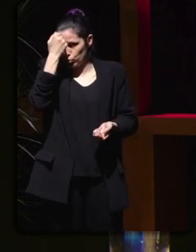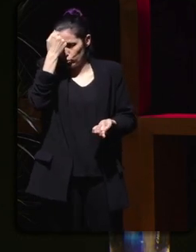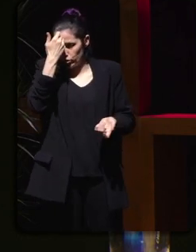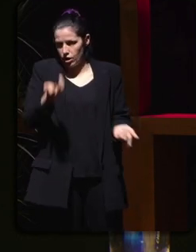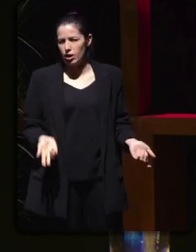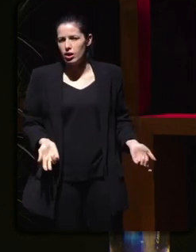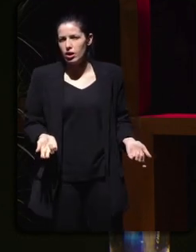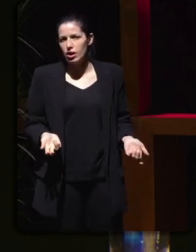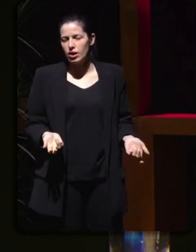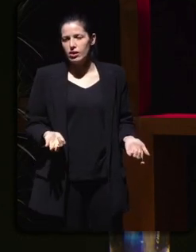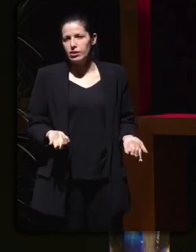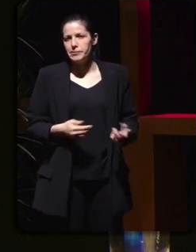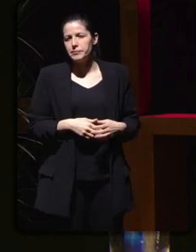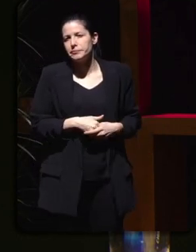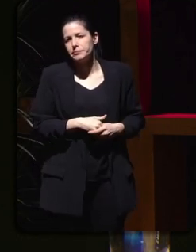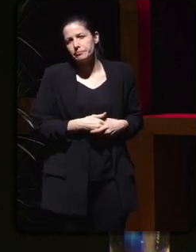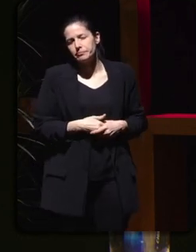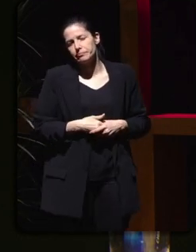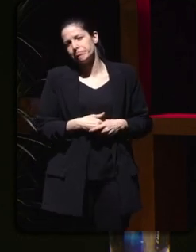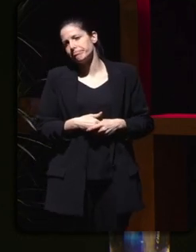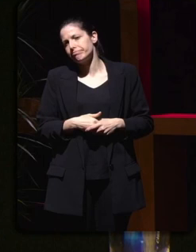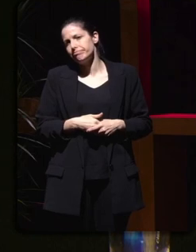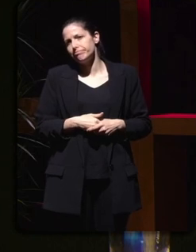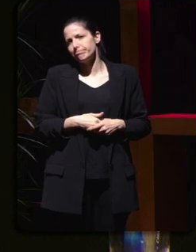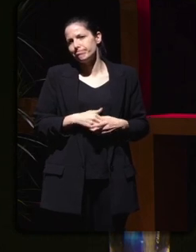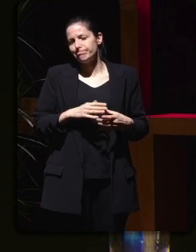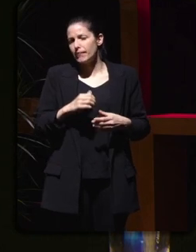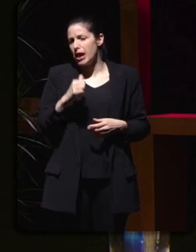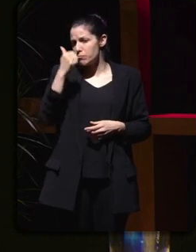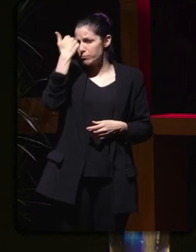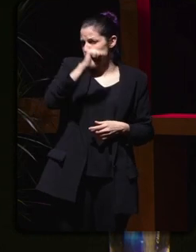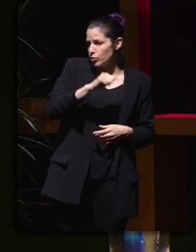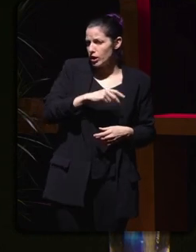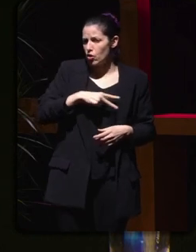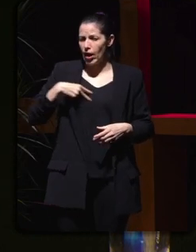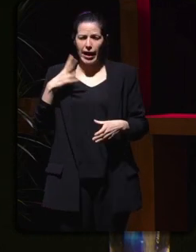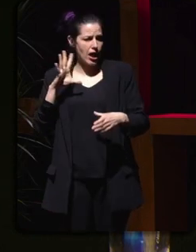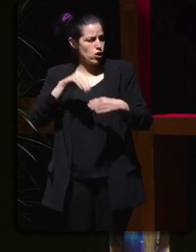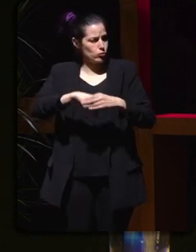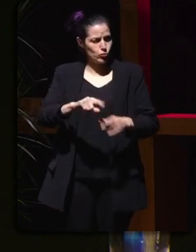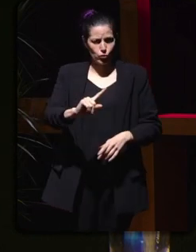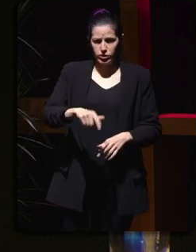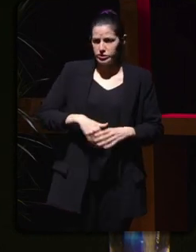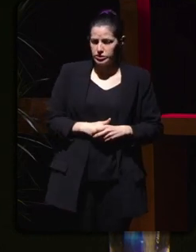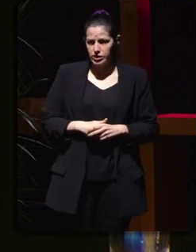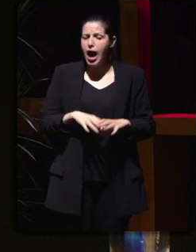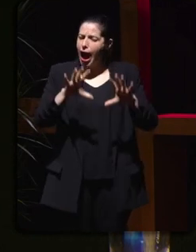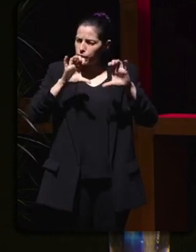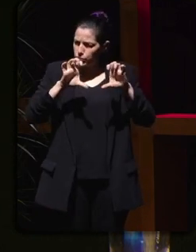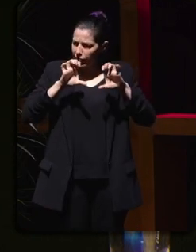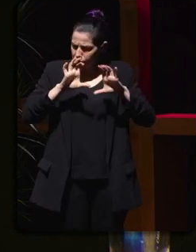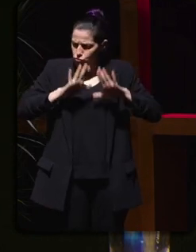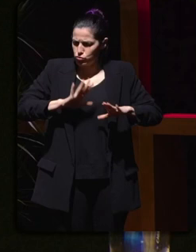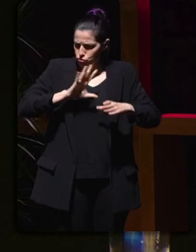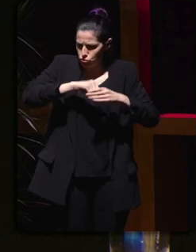puestos lo mismo no estamos en el masculino genérico nos han dicho que estamos y aprendemos a estar pero no estamos Porque